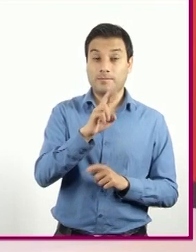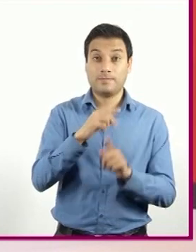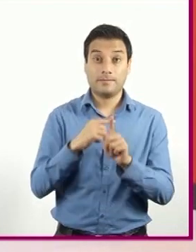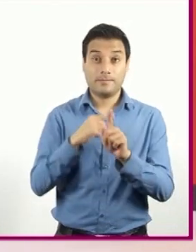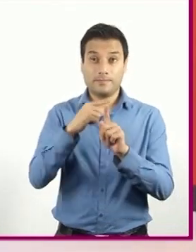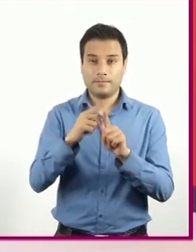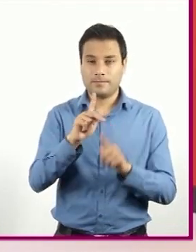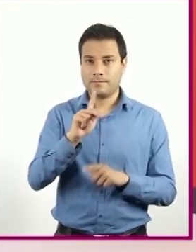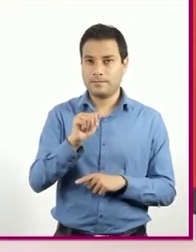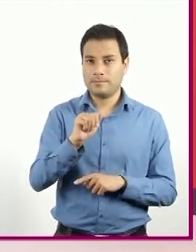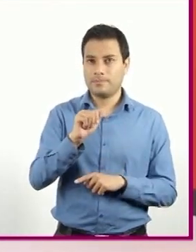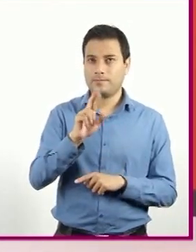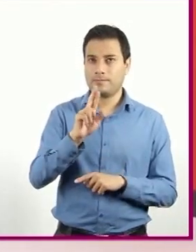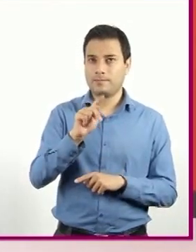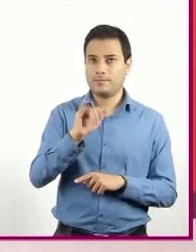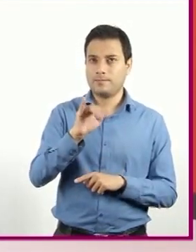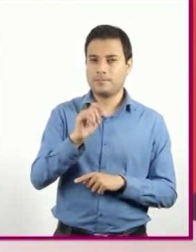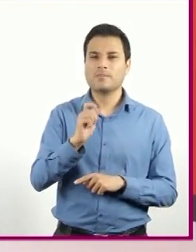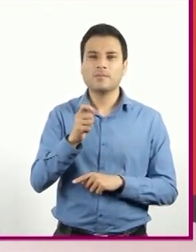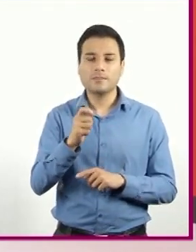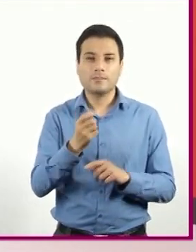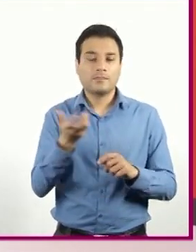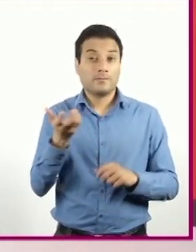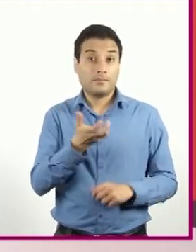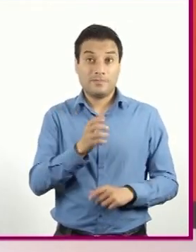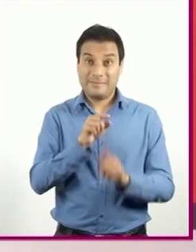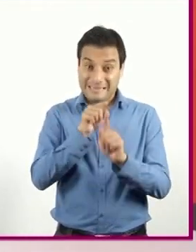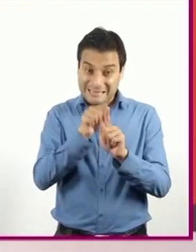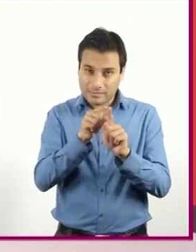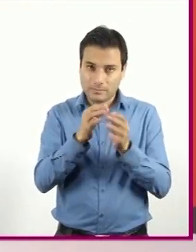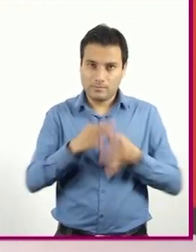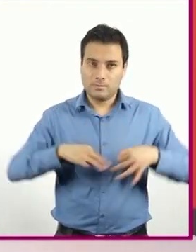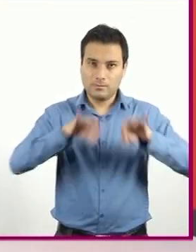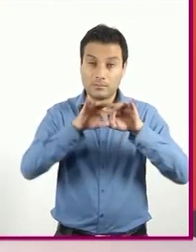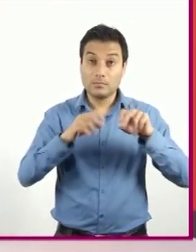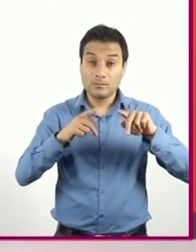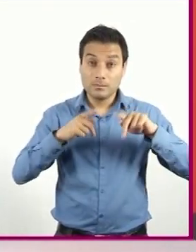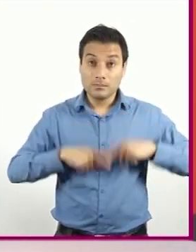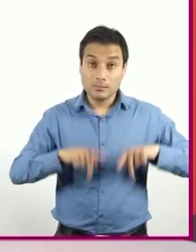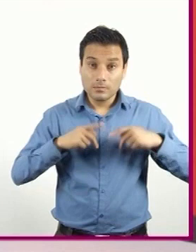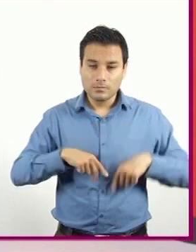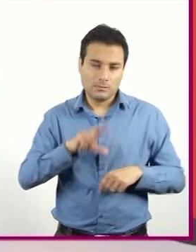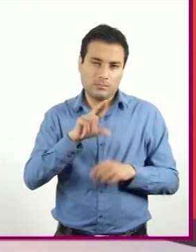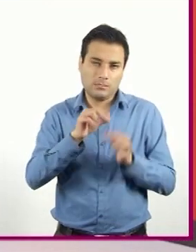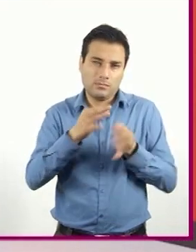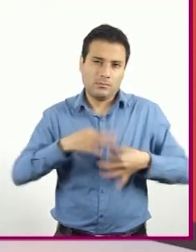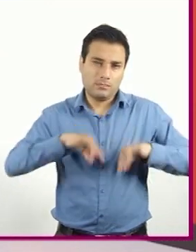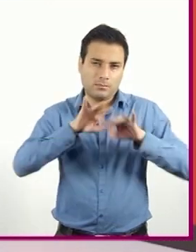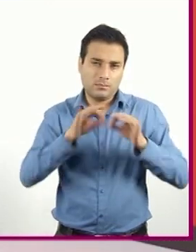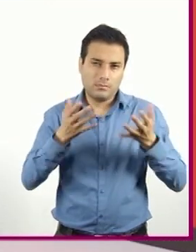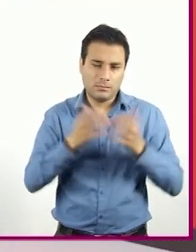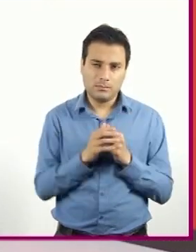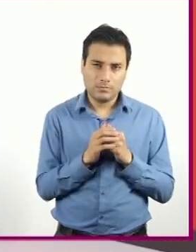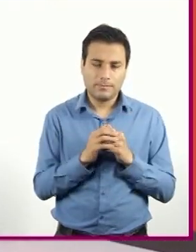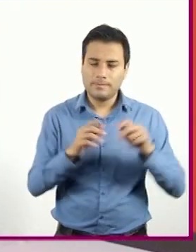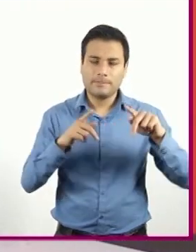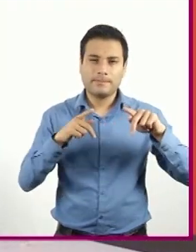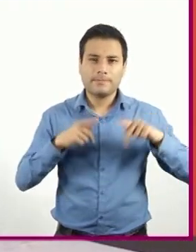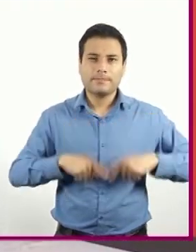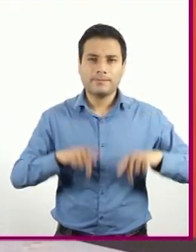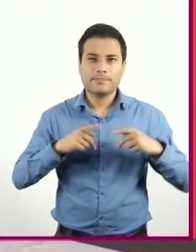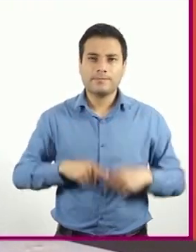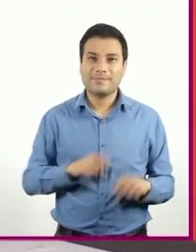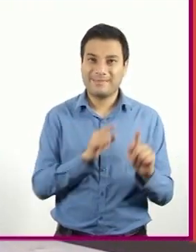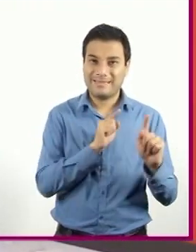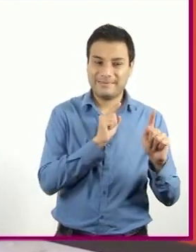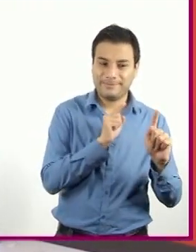enfoca más en la acción que en identificar la persona que la realiza. Indica una acción que el solicitante o